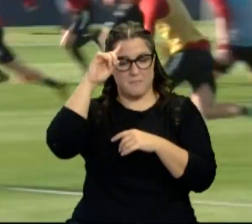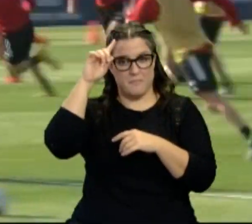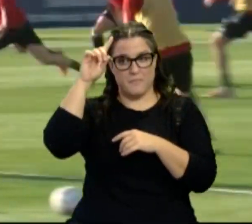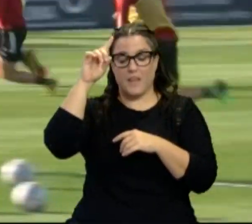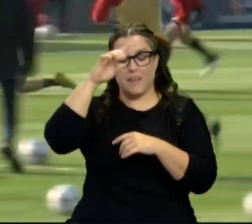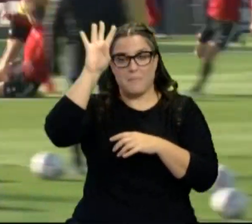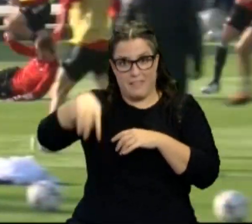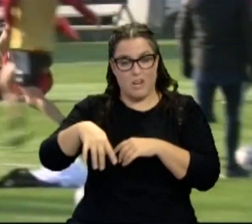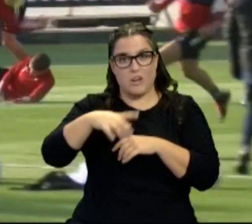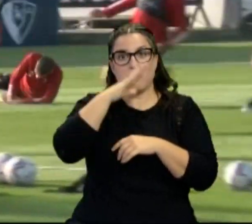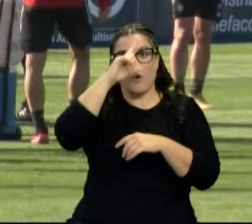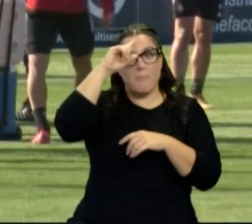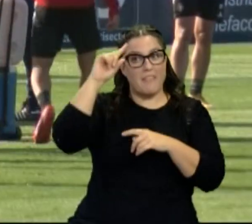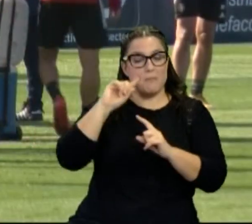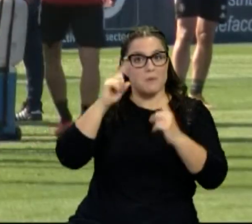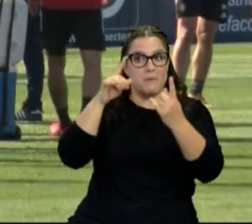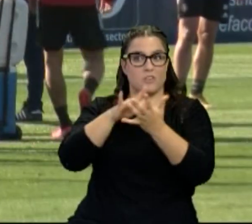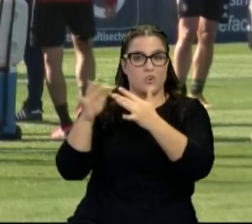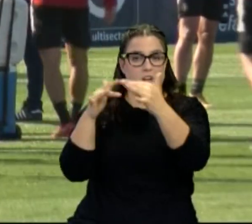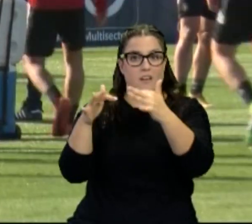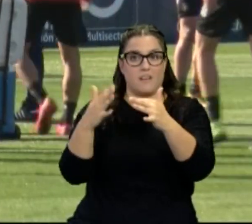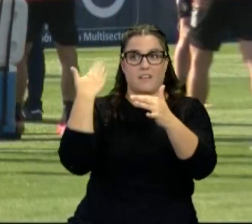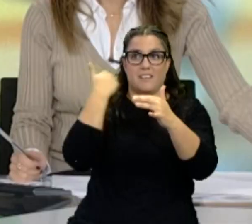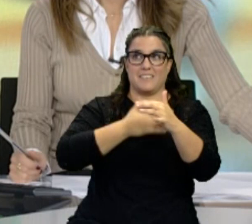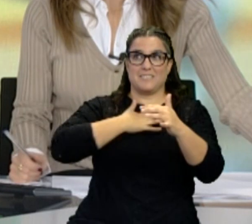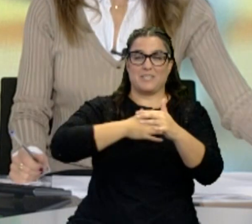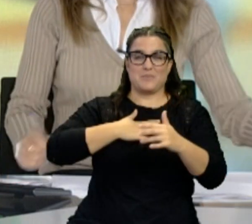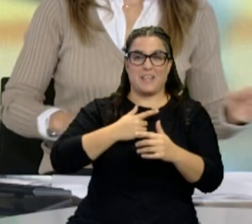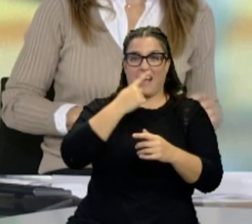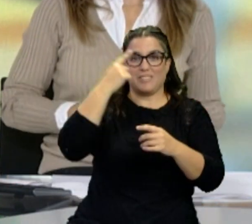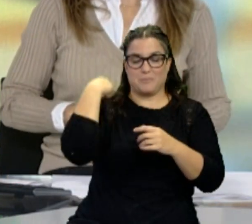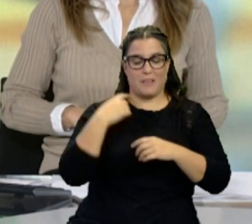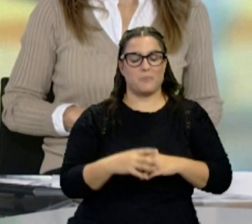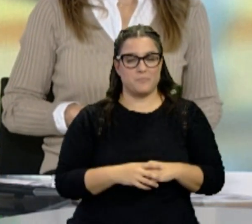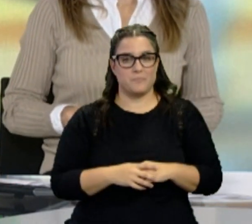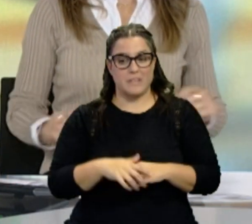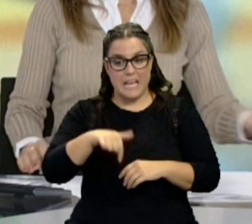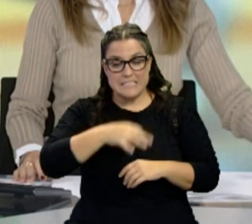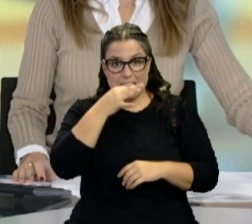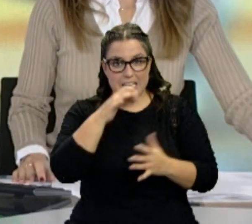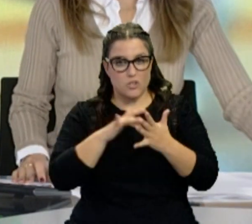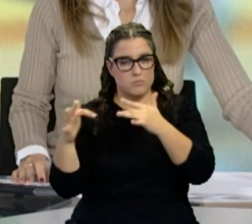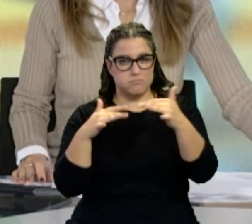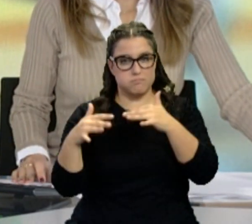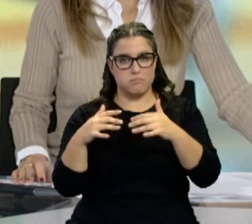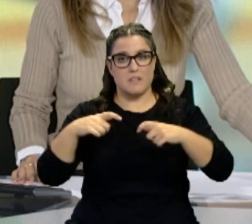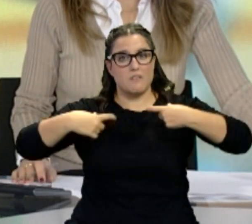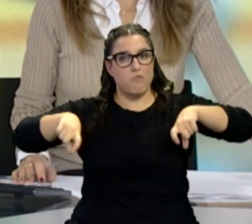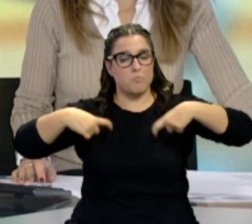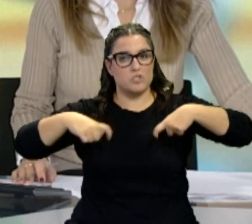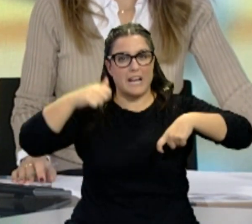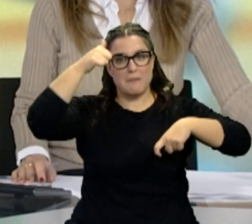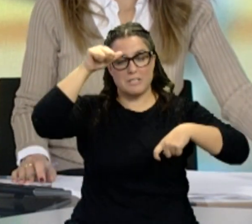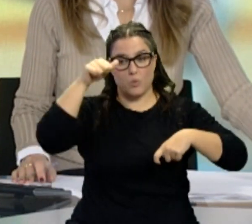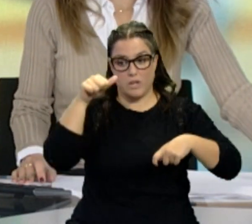ganado después de la sorpresa rojilla de la temporada pasada. Y esta tarde se disputa el único derbi navarro de fútbol sala masculino de